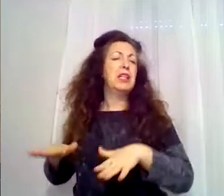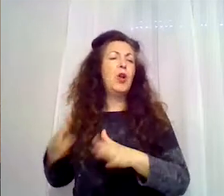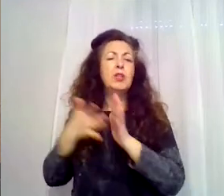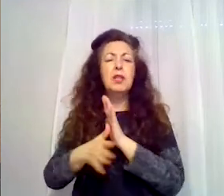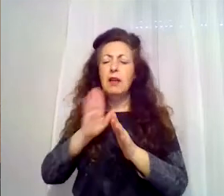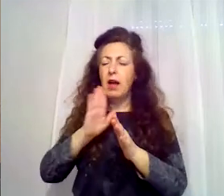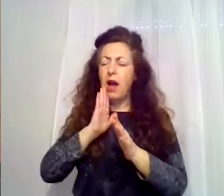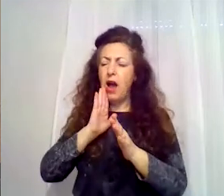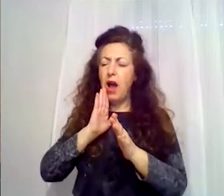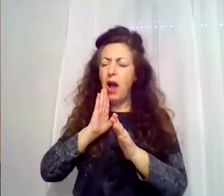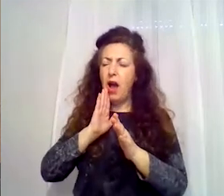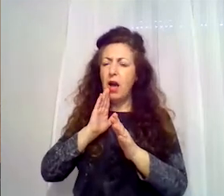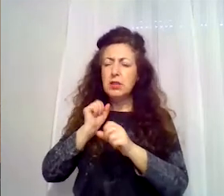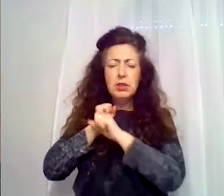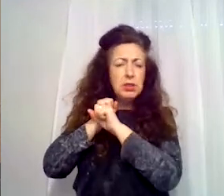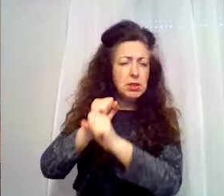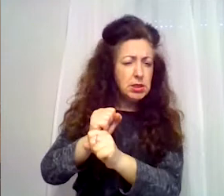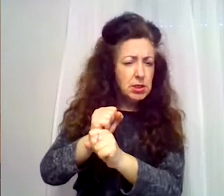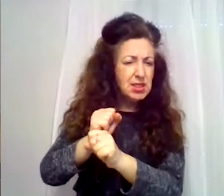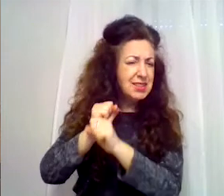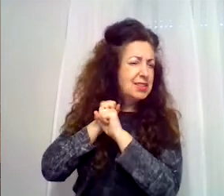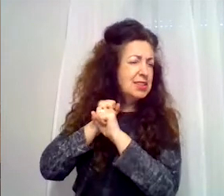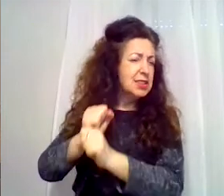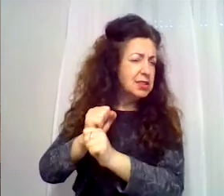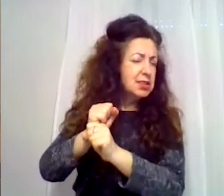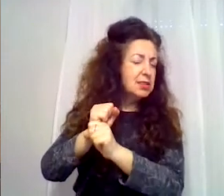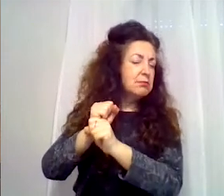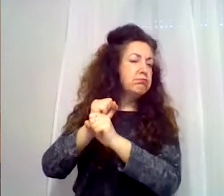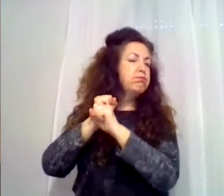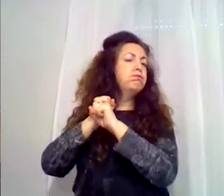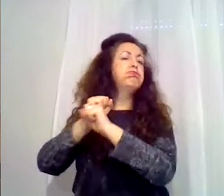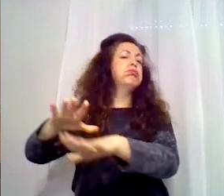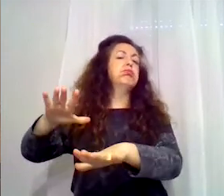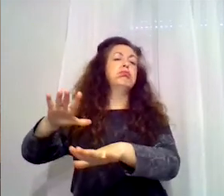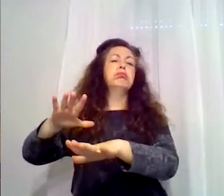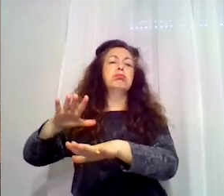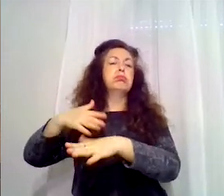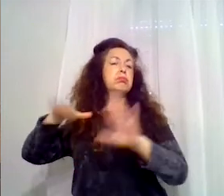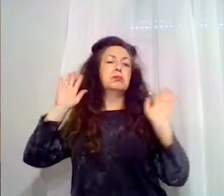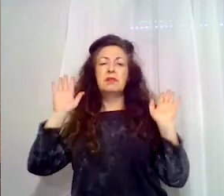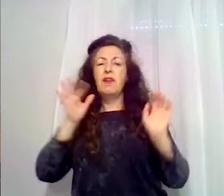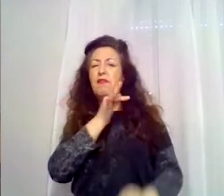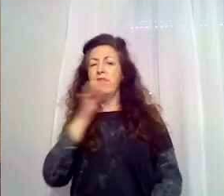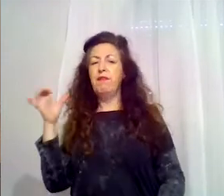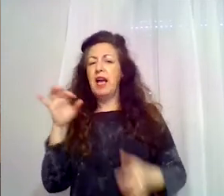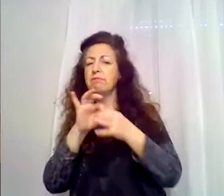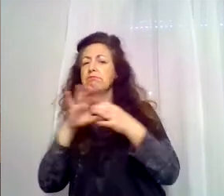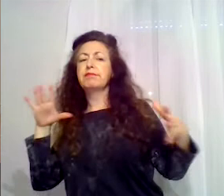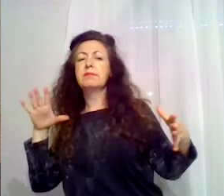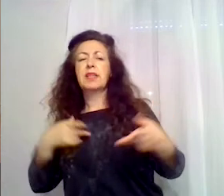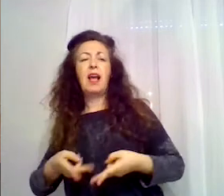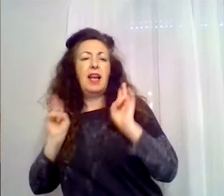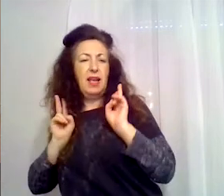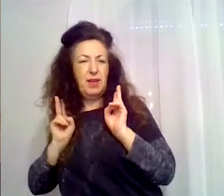fe católica. Entonces, sí nos han llegado prácticamente enteras, o desde luego